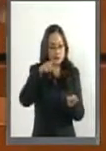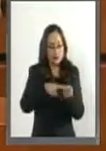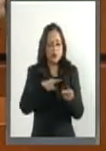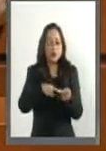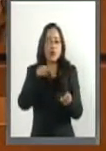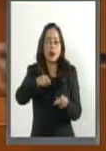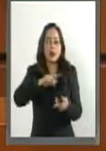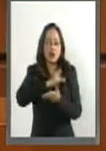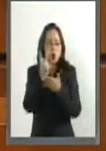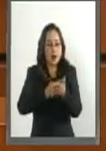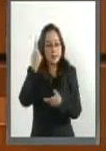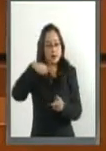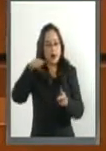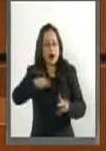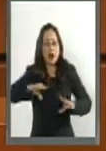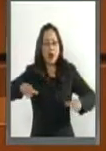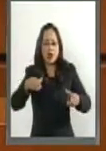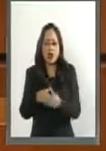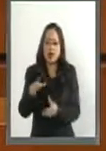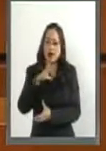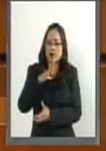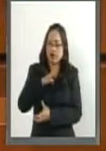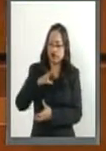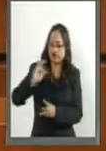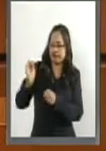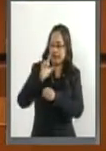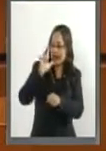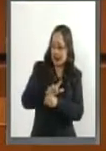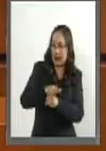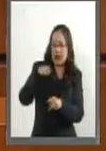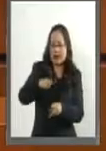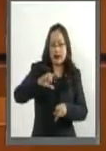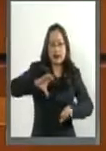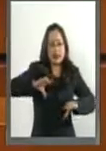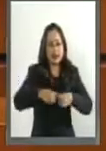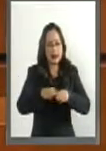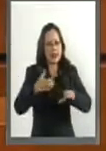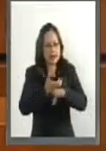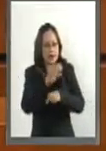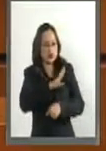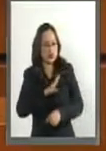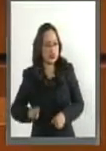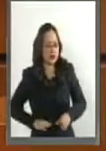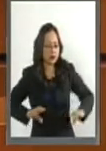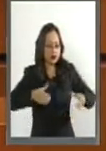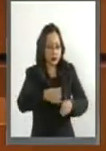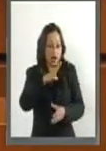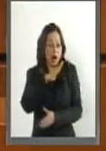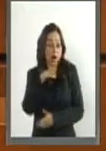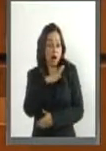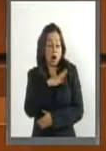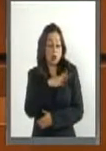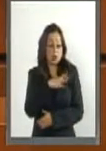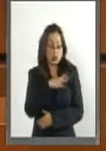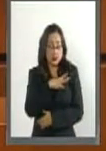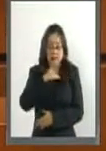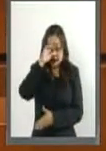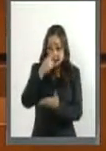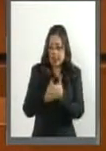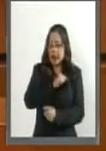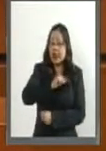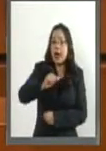diferentes políticas públicas que existen a nivel federal, en los estados y en los municipios, la violencia de